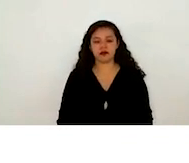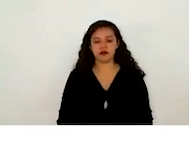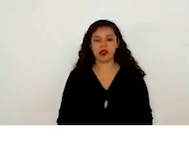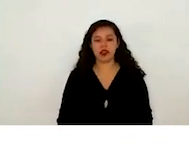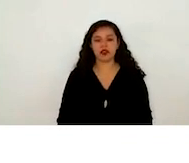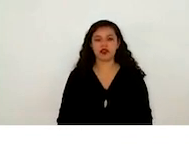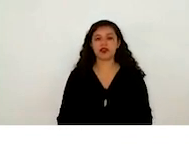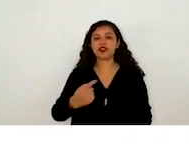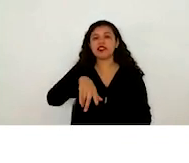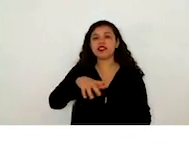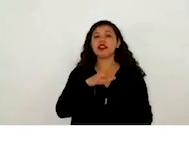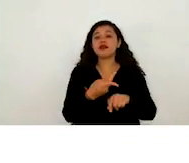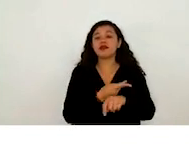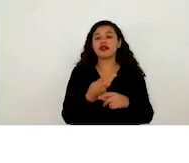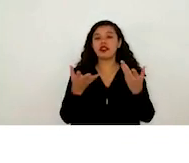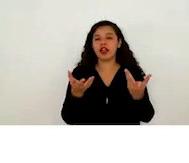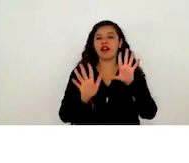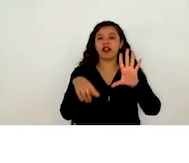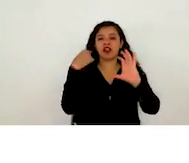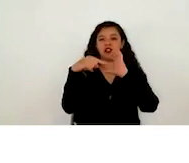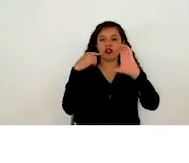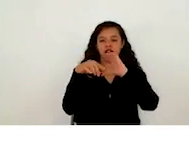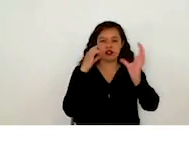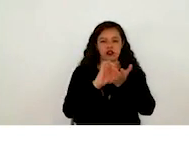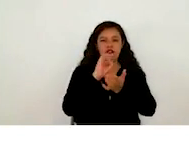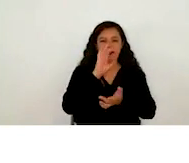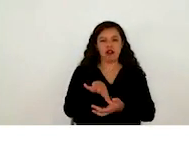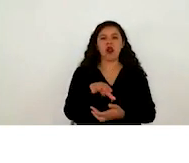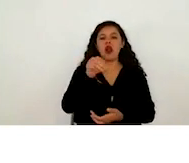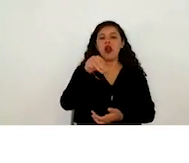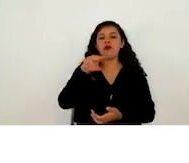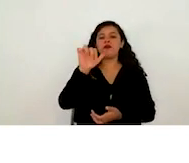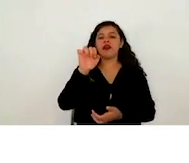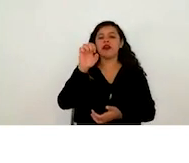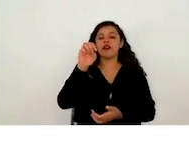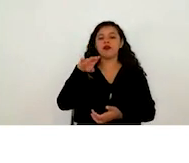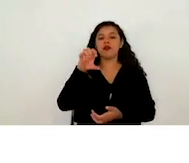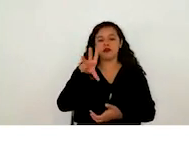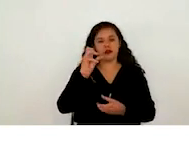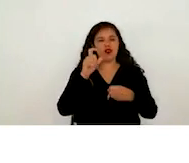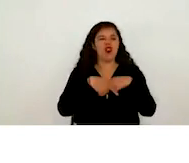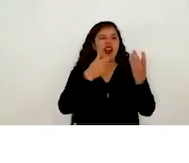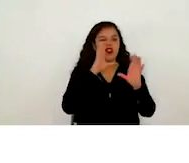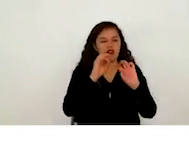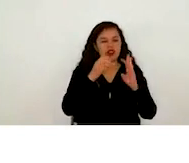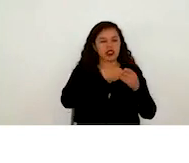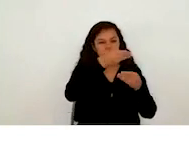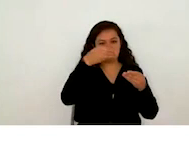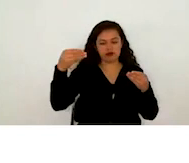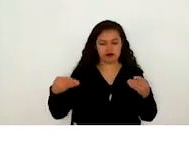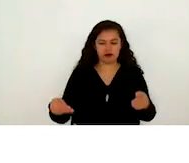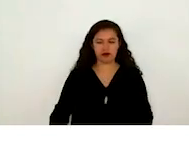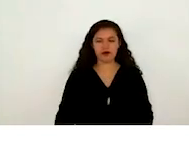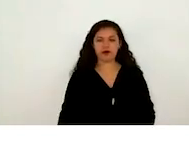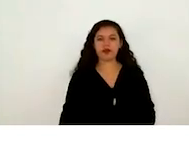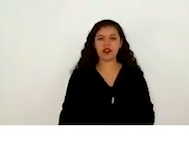y ustedes envían correos un memorándum un círculo circular y entonces el